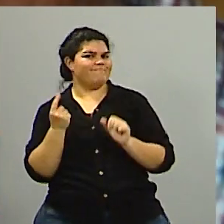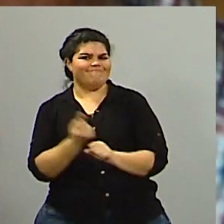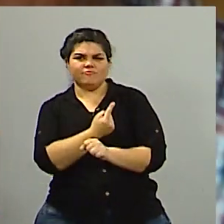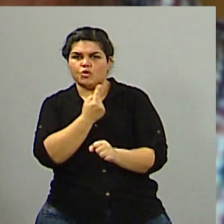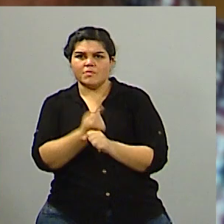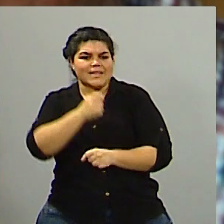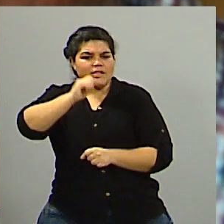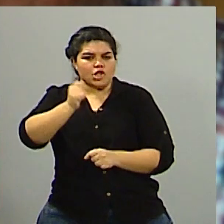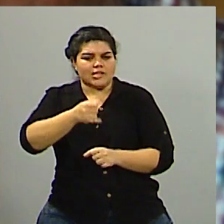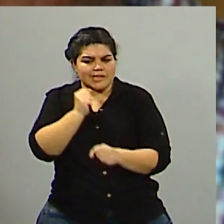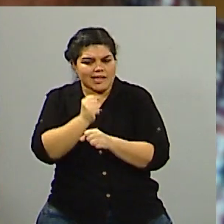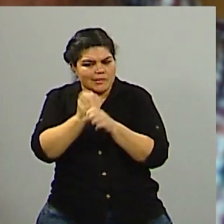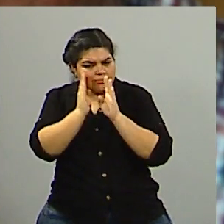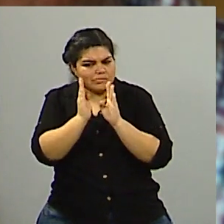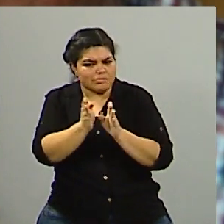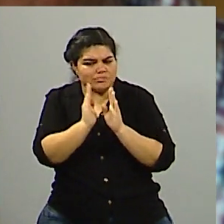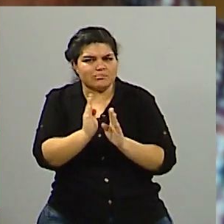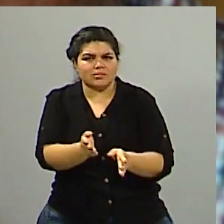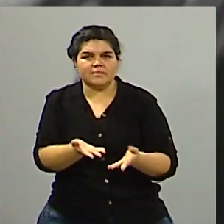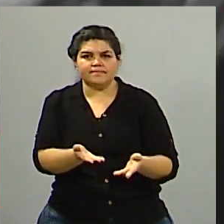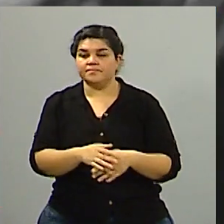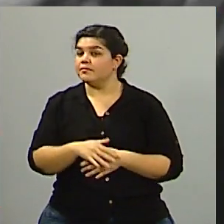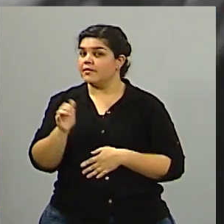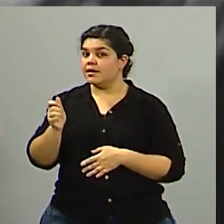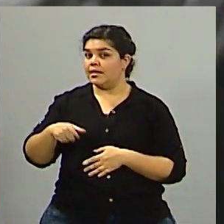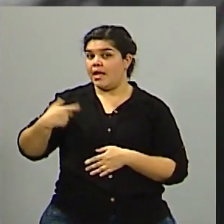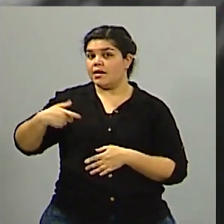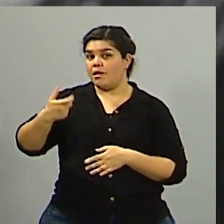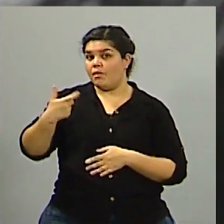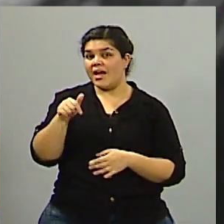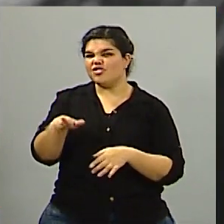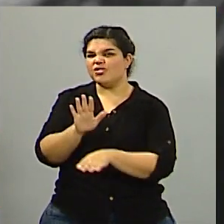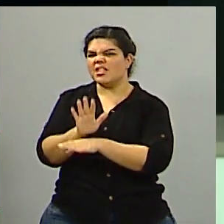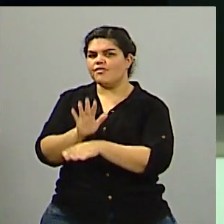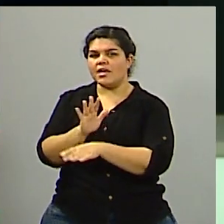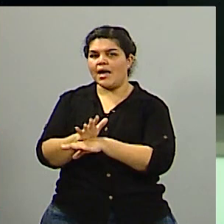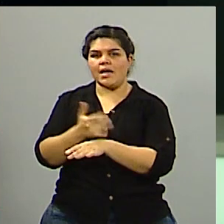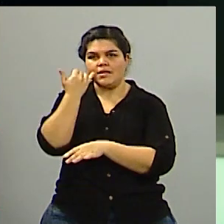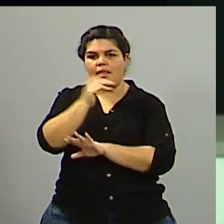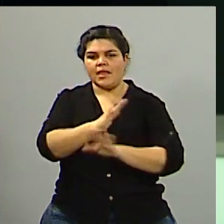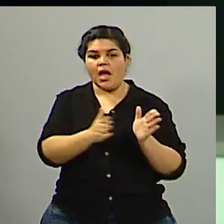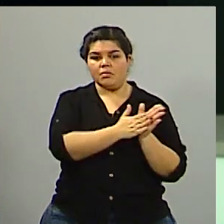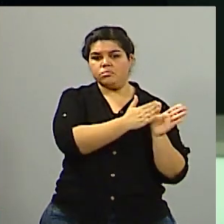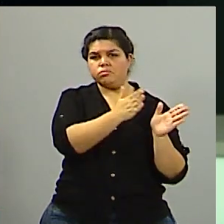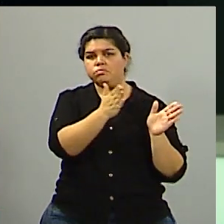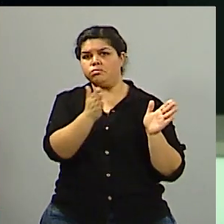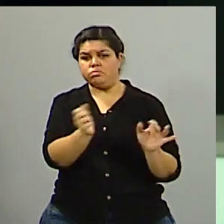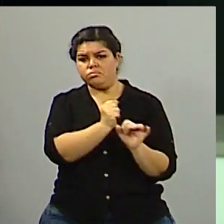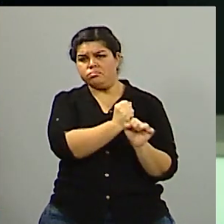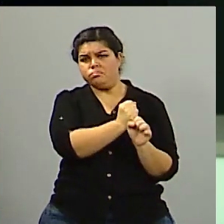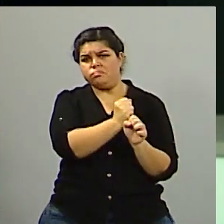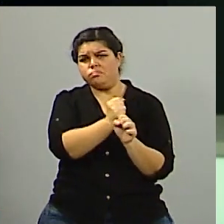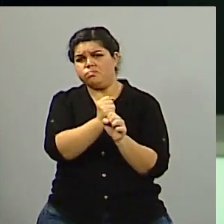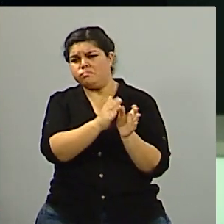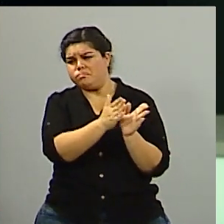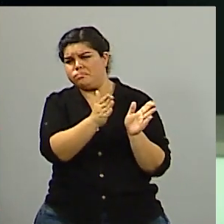manera el retiro laboral está pensado como el descanso de una persona después de haber trabajado durante muchísimos años. Así es como